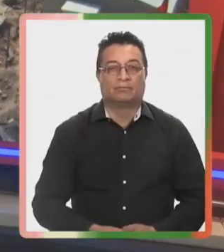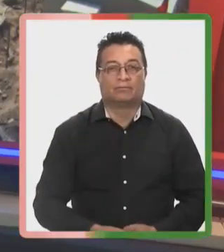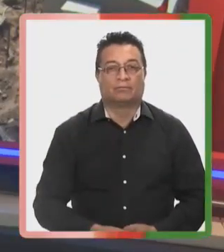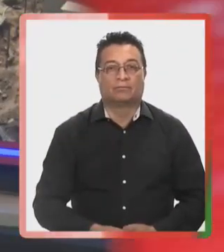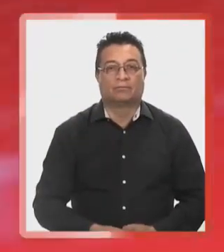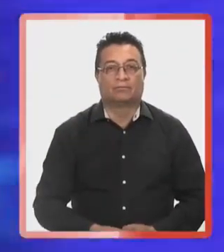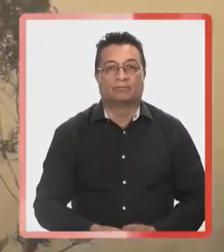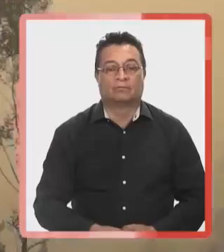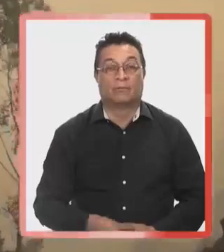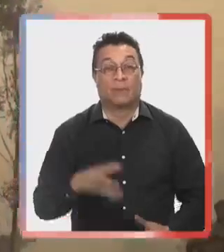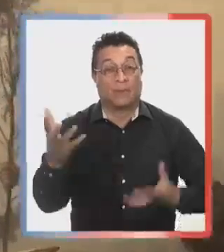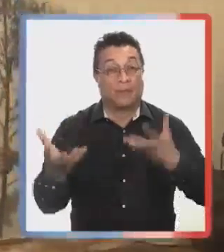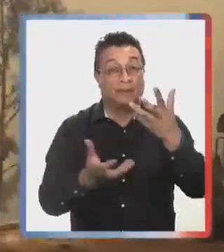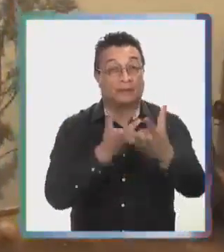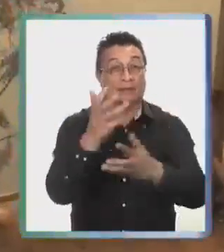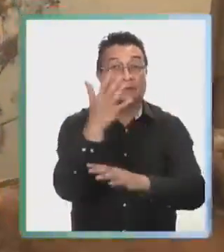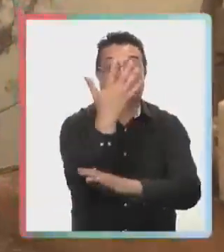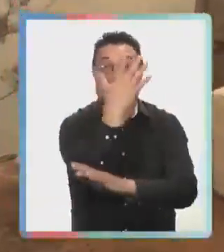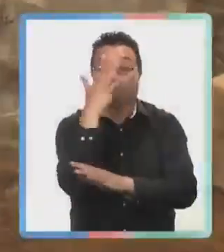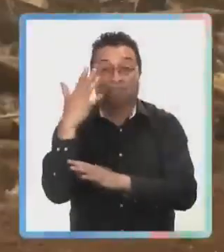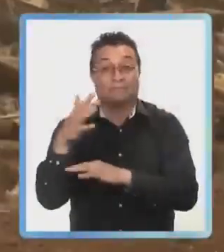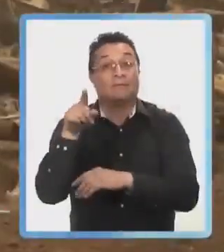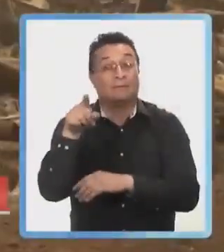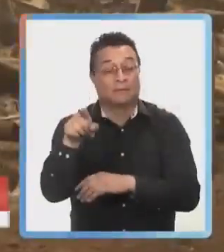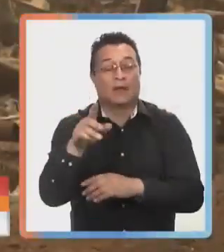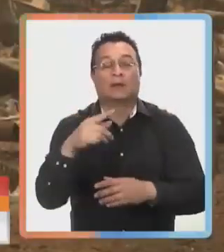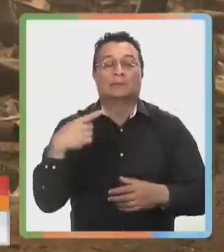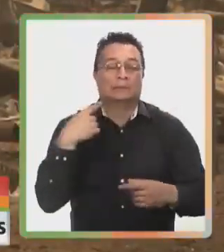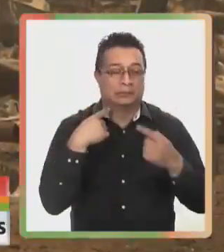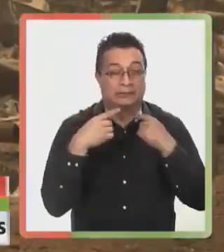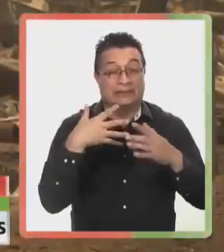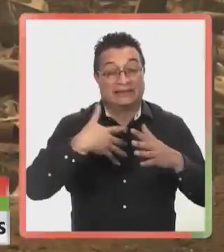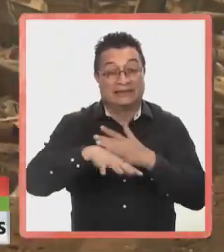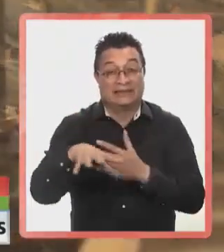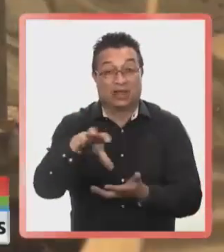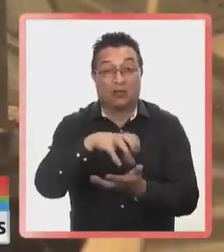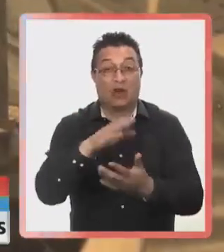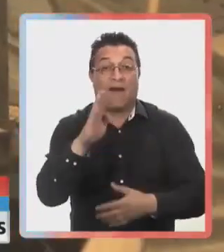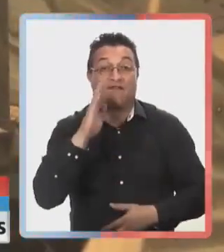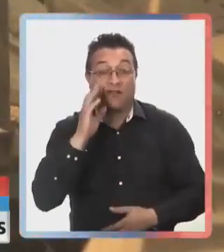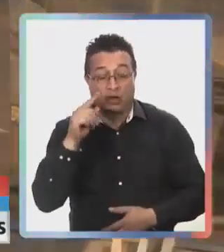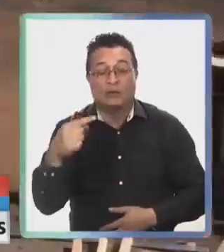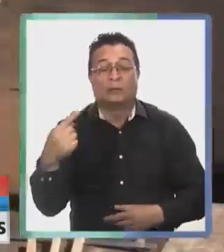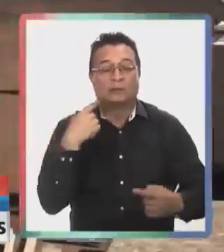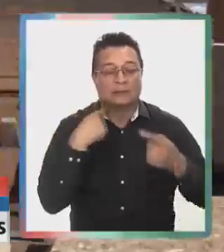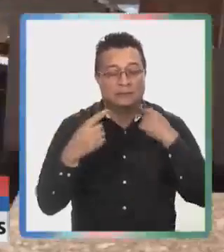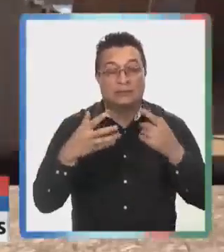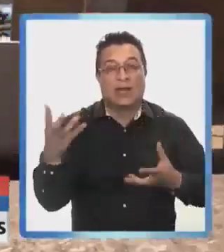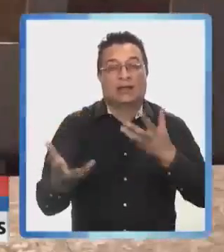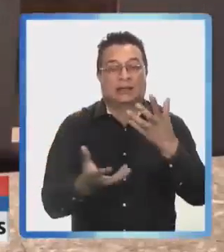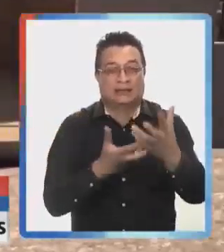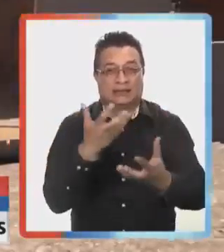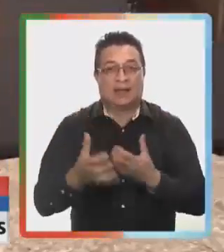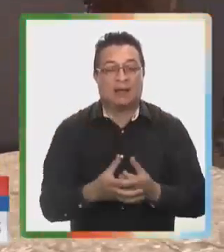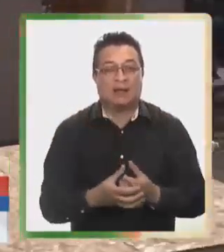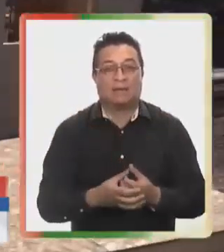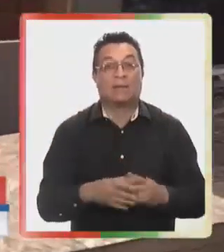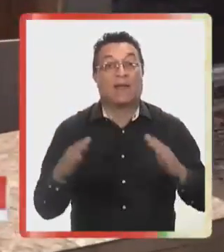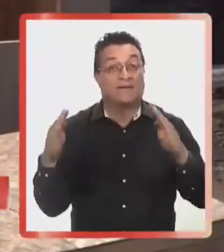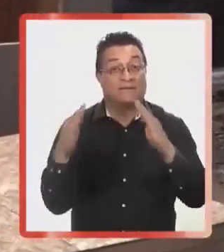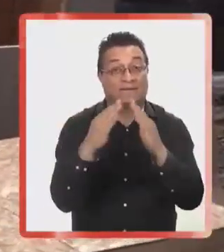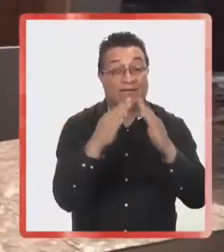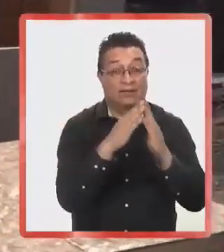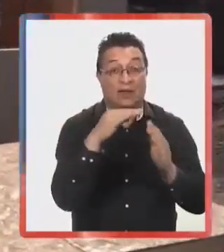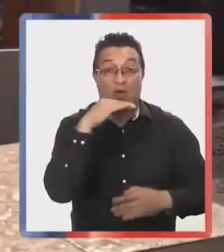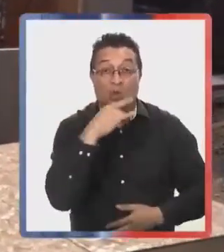más. Los incendios forestales dejaron carencias. 15 comunas del Biobío fueron afectadas por las llamas.